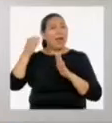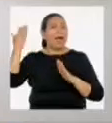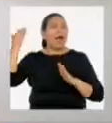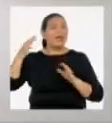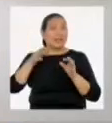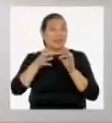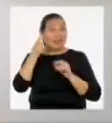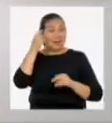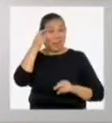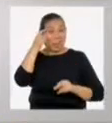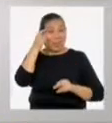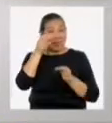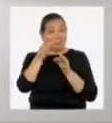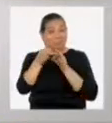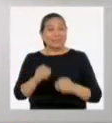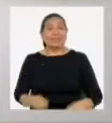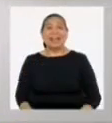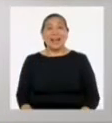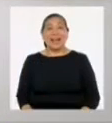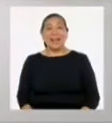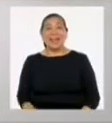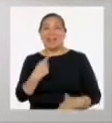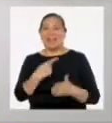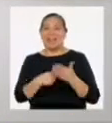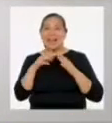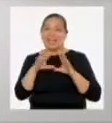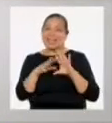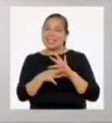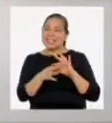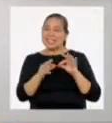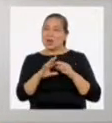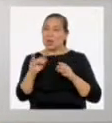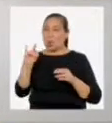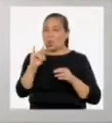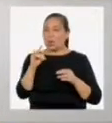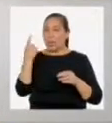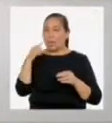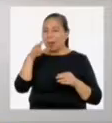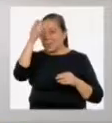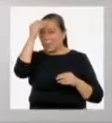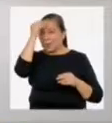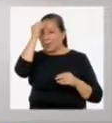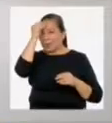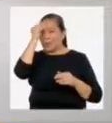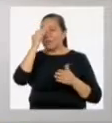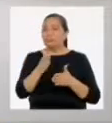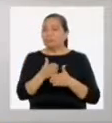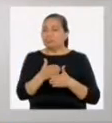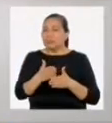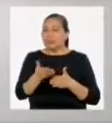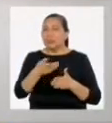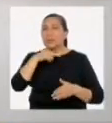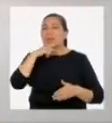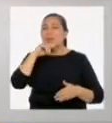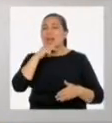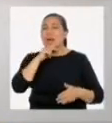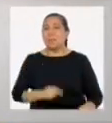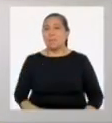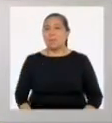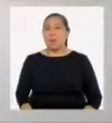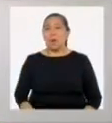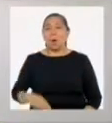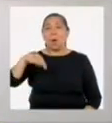programas anteriores? ¿Recuerdas qué fuentes históricas utilizamos para aprender sobre la participación de las